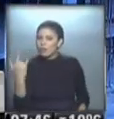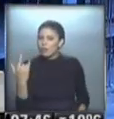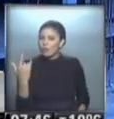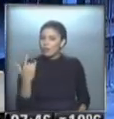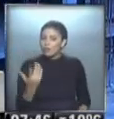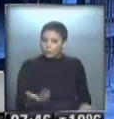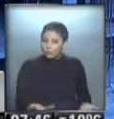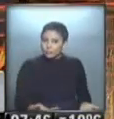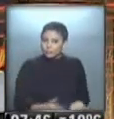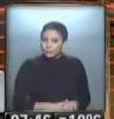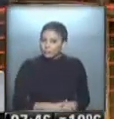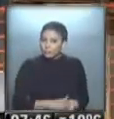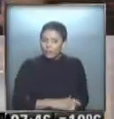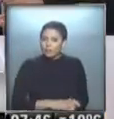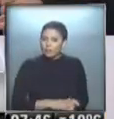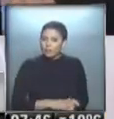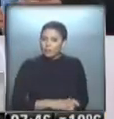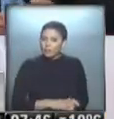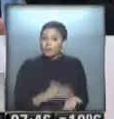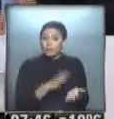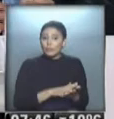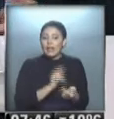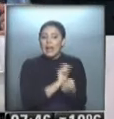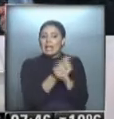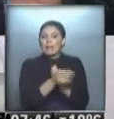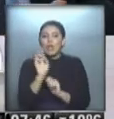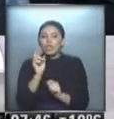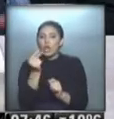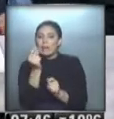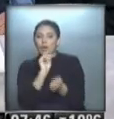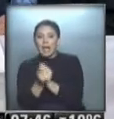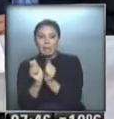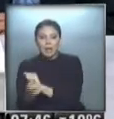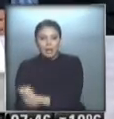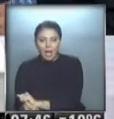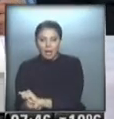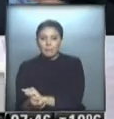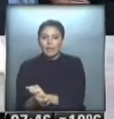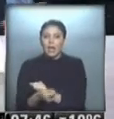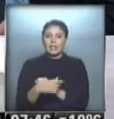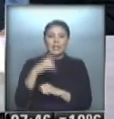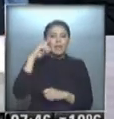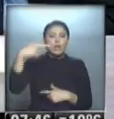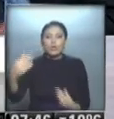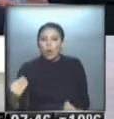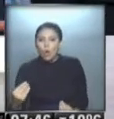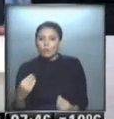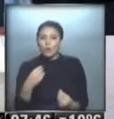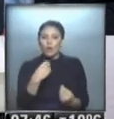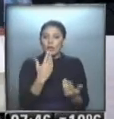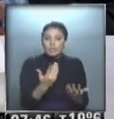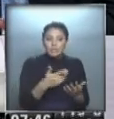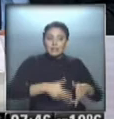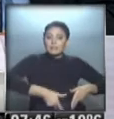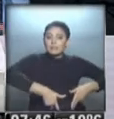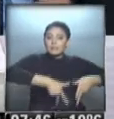al tema de las variaciones del dólar la especulación con la moneda el parate que tuvo y sigue teniendo